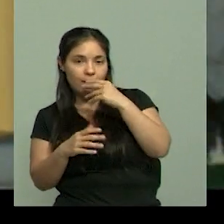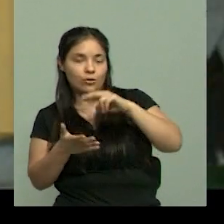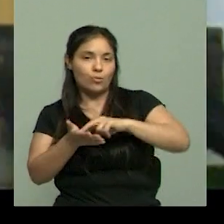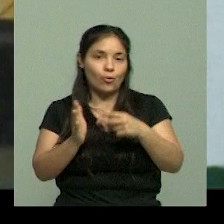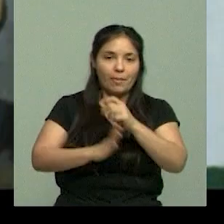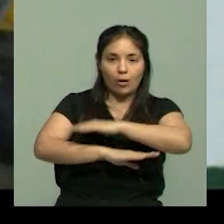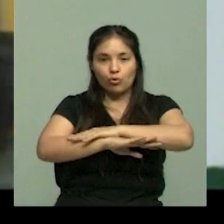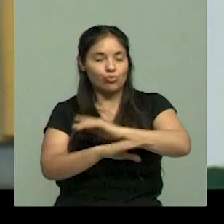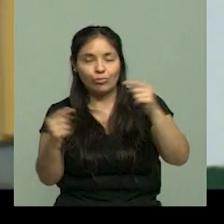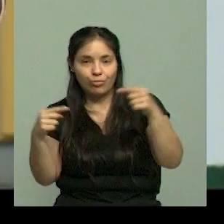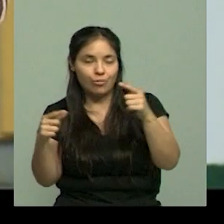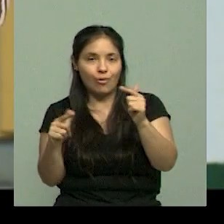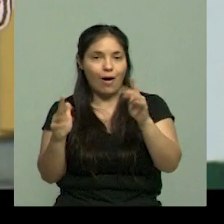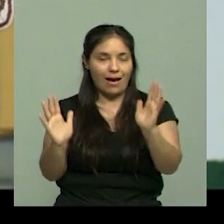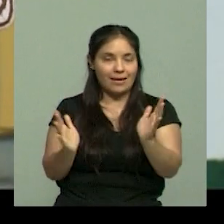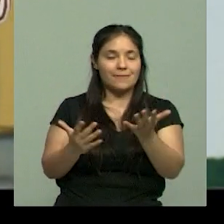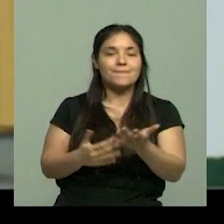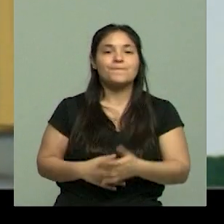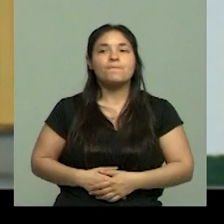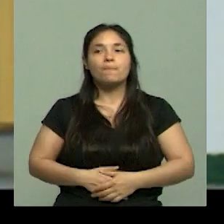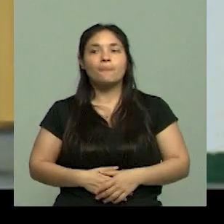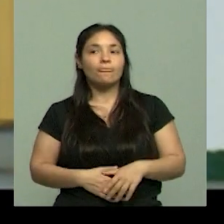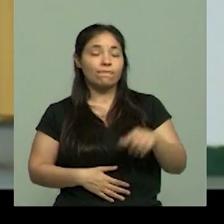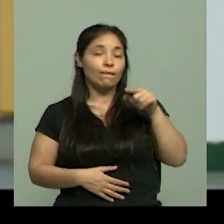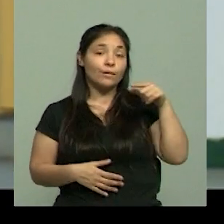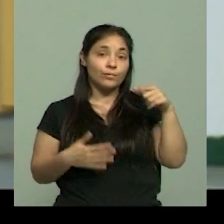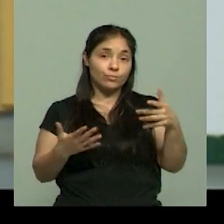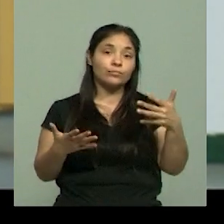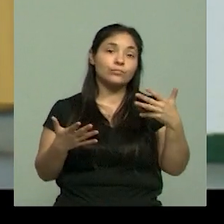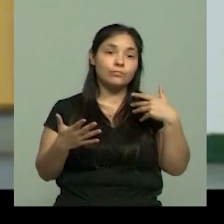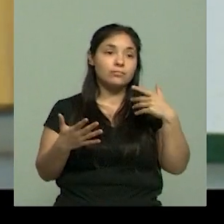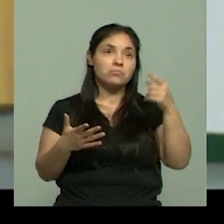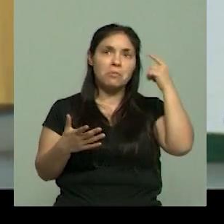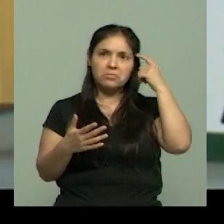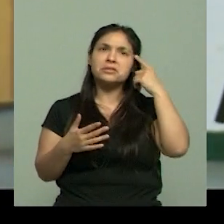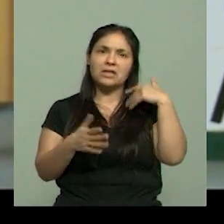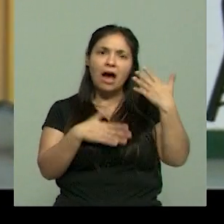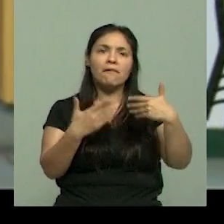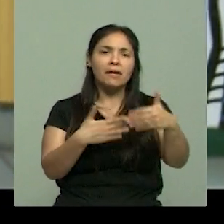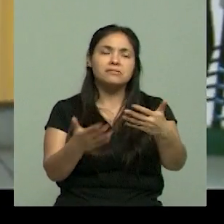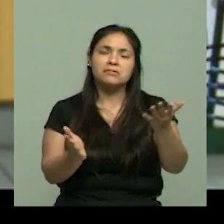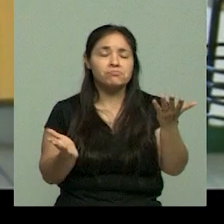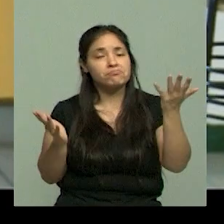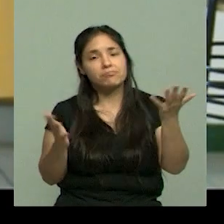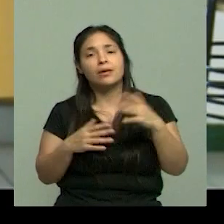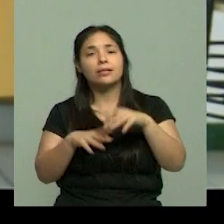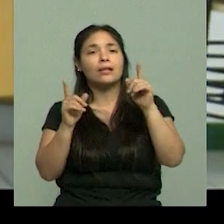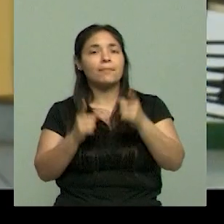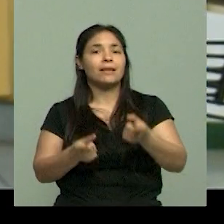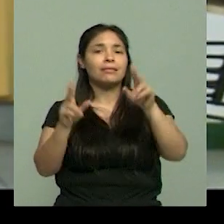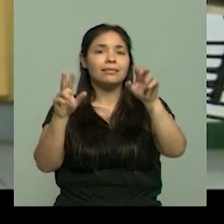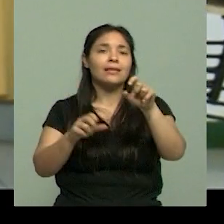justamente pensamos que ya habíamos avanzado en esto. Te hago otra influencia, tal vez la